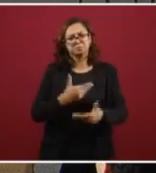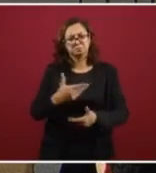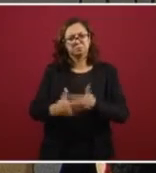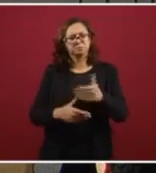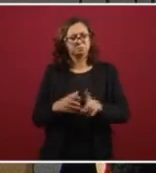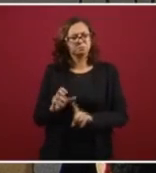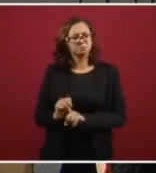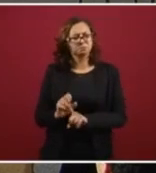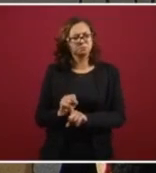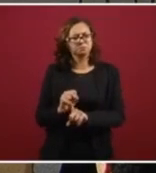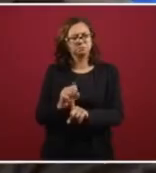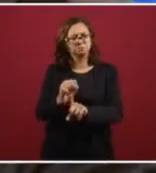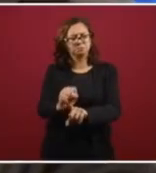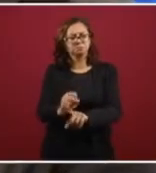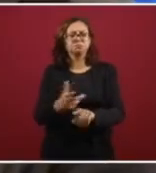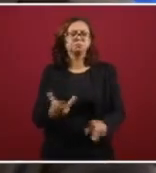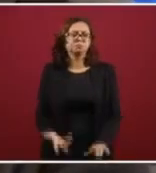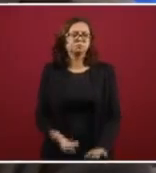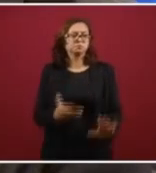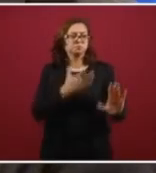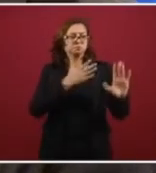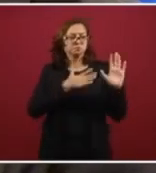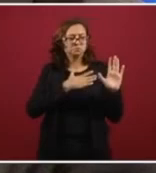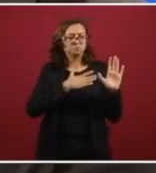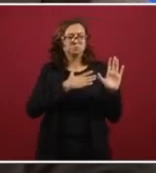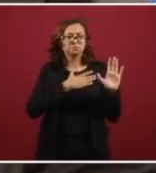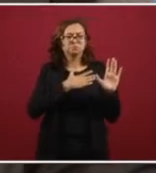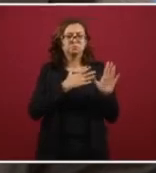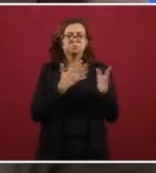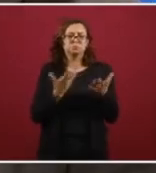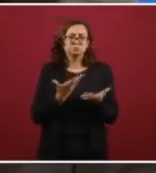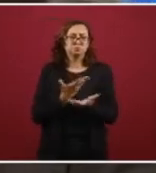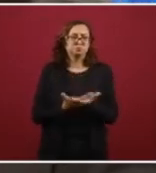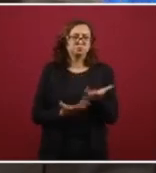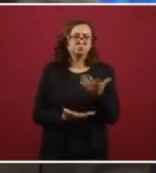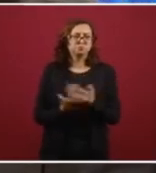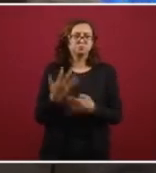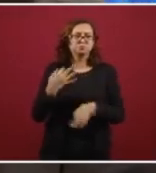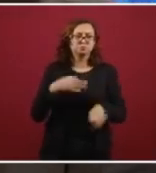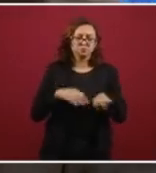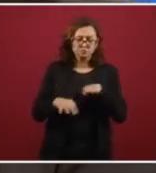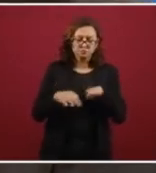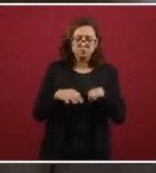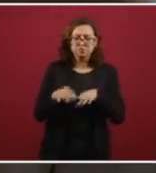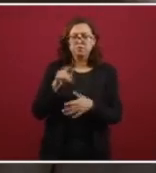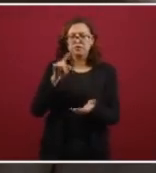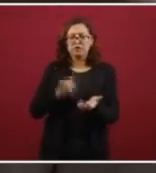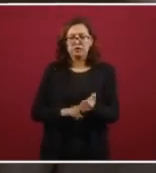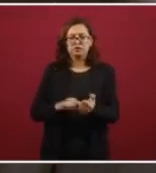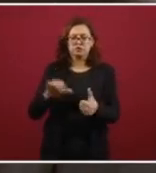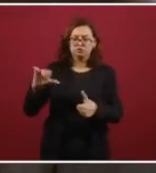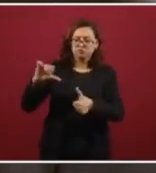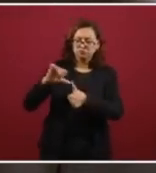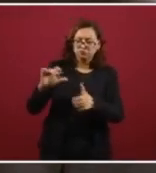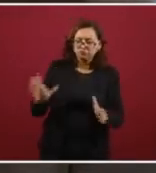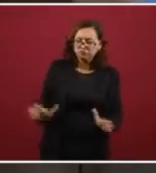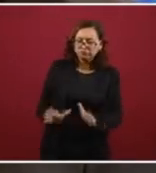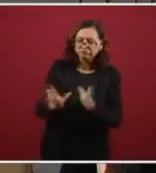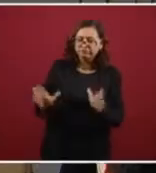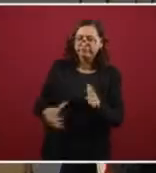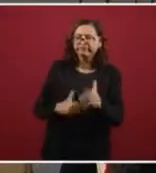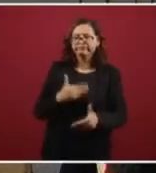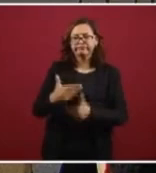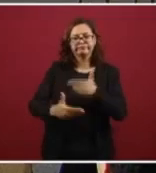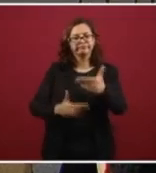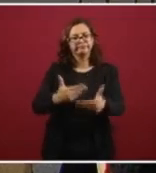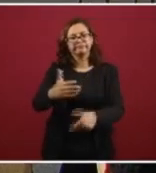y que los compromisos, sobre todo el compromiso de crear empleo en los países centroamericanos, está avanzando muy rápido.